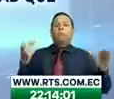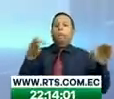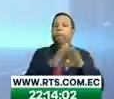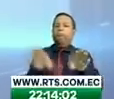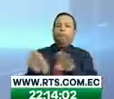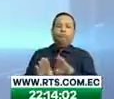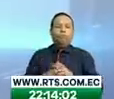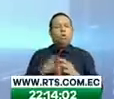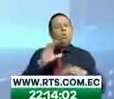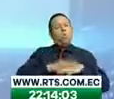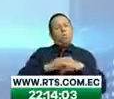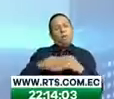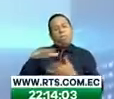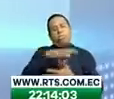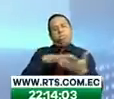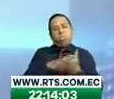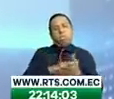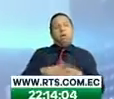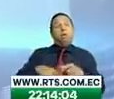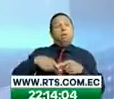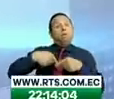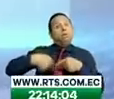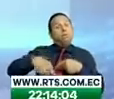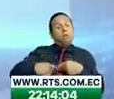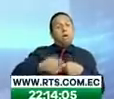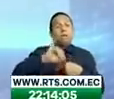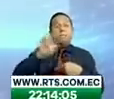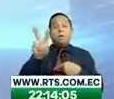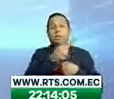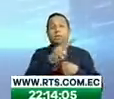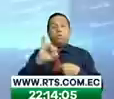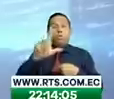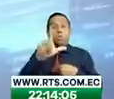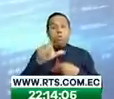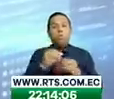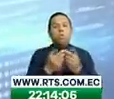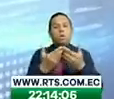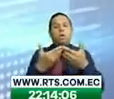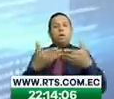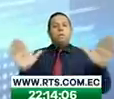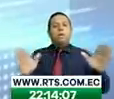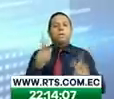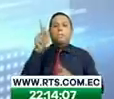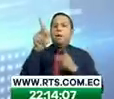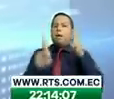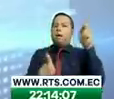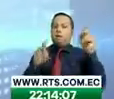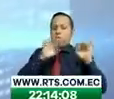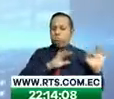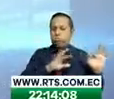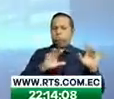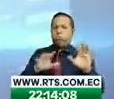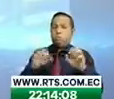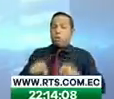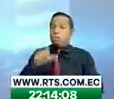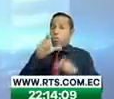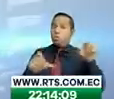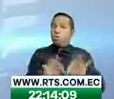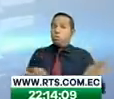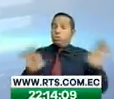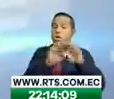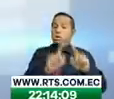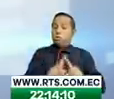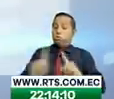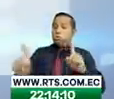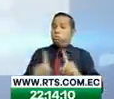social. Apertura de las playas a partir del 22 de julio con la implementación del sistema de videovigilancia a distancia 2 del EQ911.